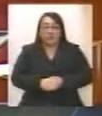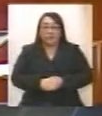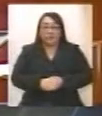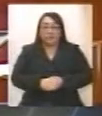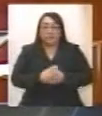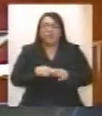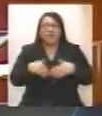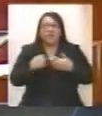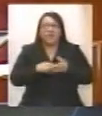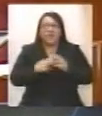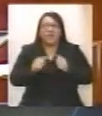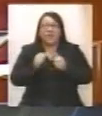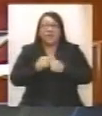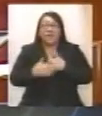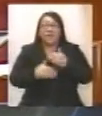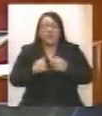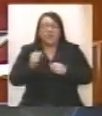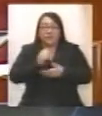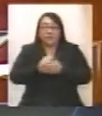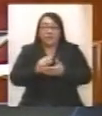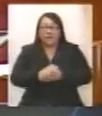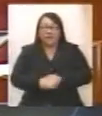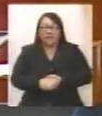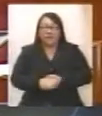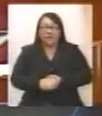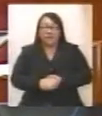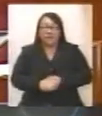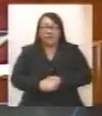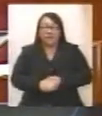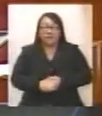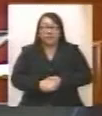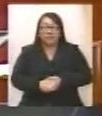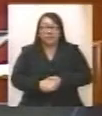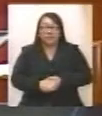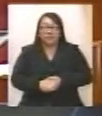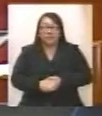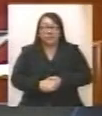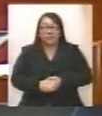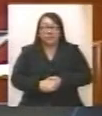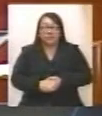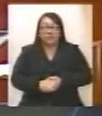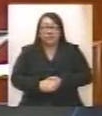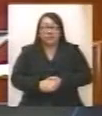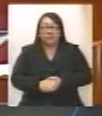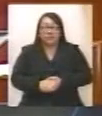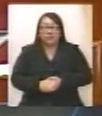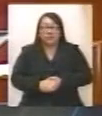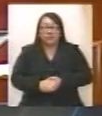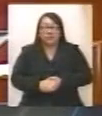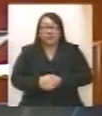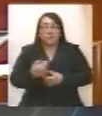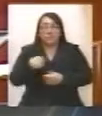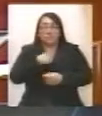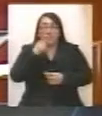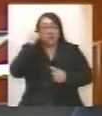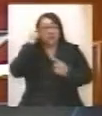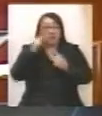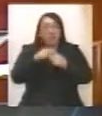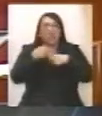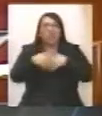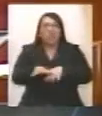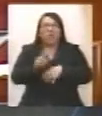de optimizar los procesos de contratación y ejecución de los proyectos. Nuestra meta a julio